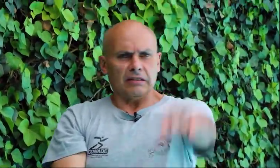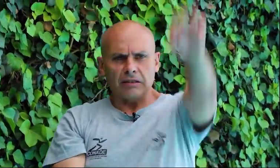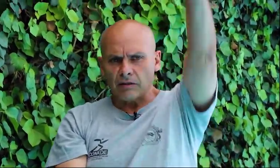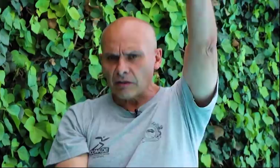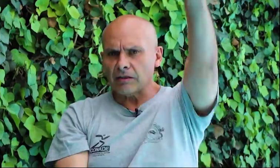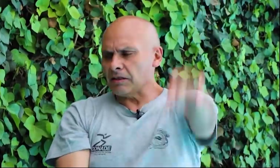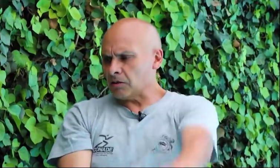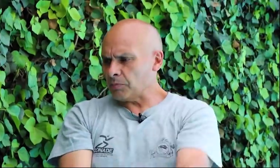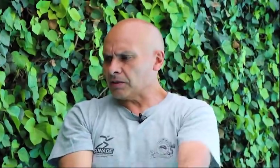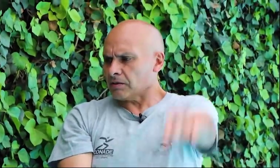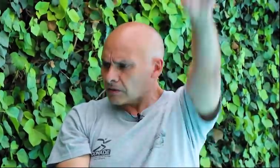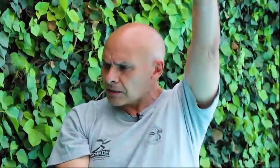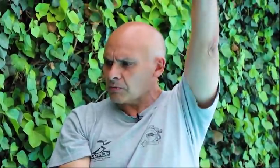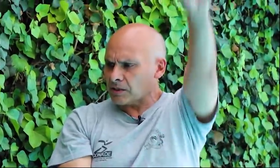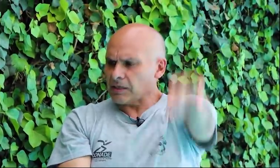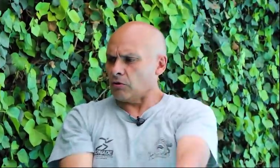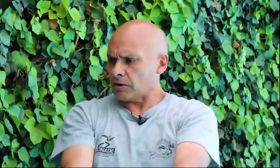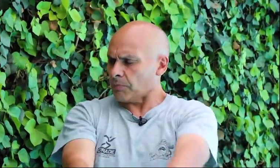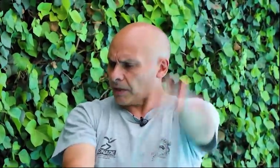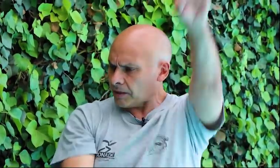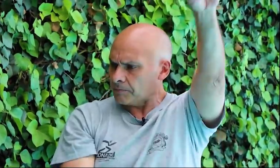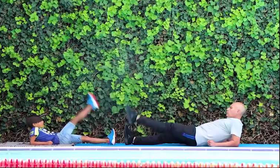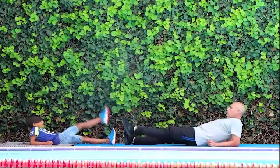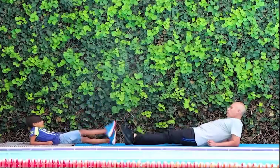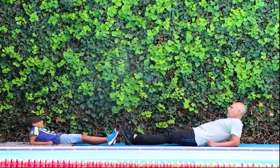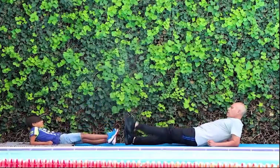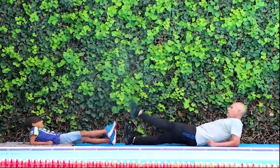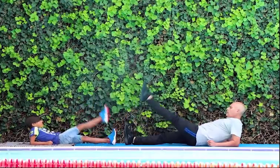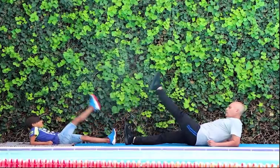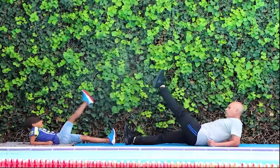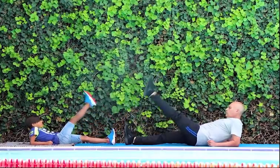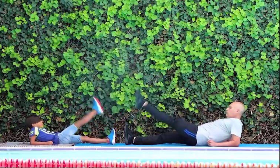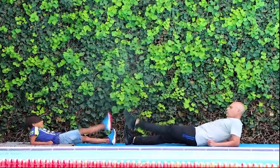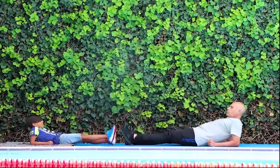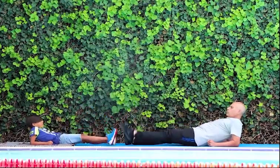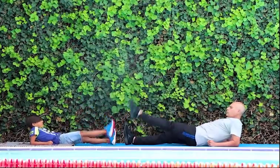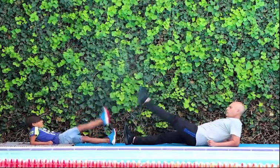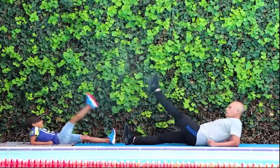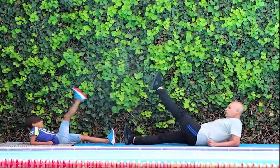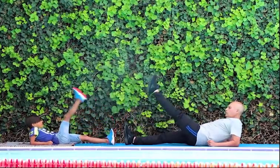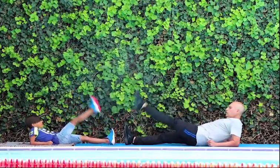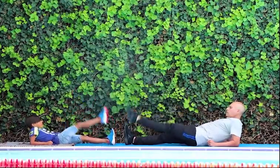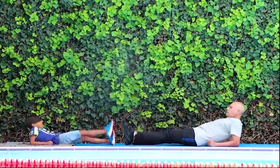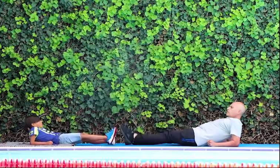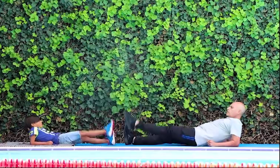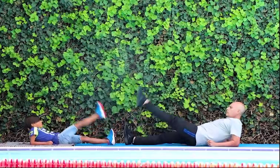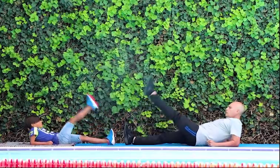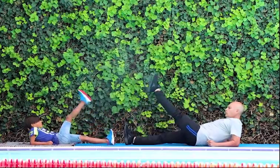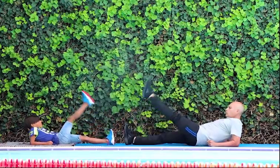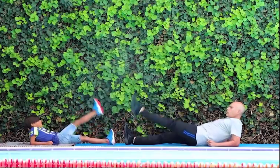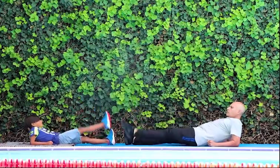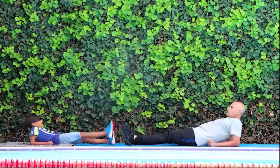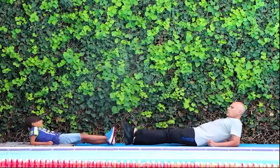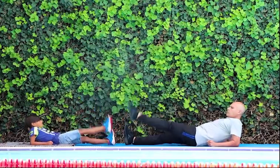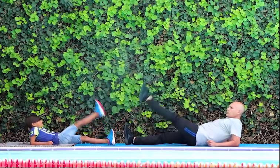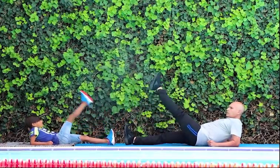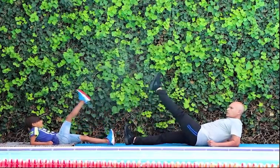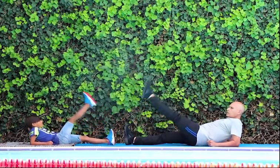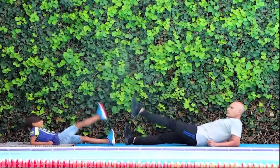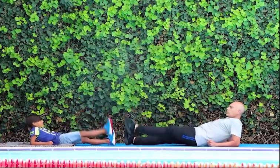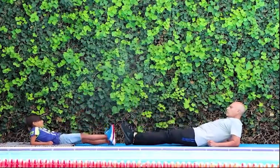después 10 veces la otra pierna. Una, dos, tres,